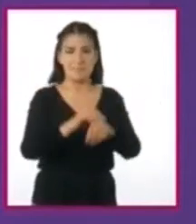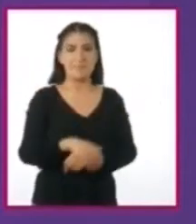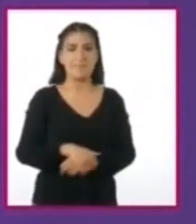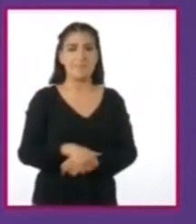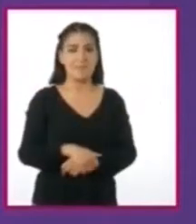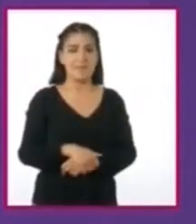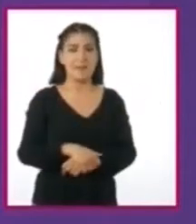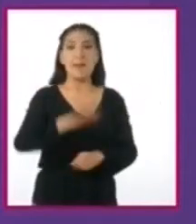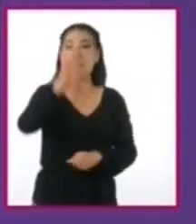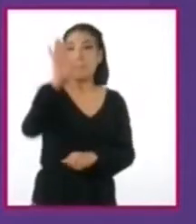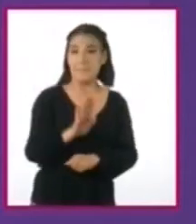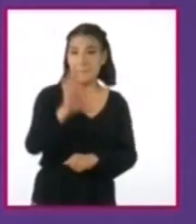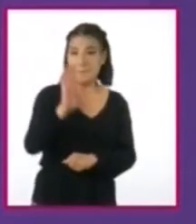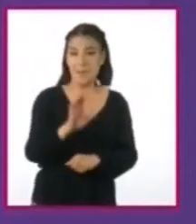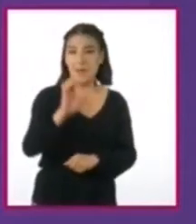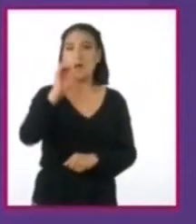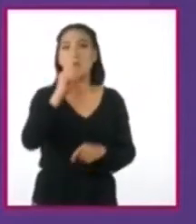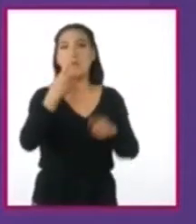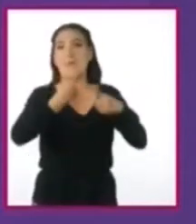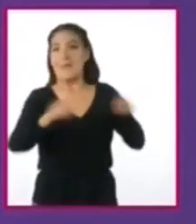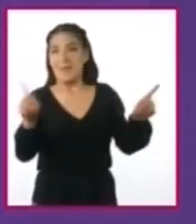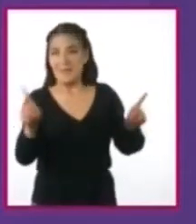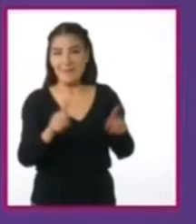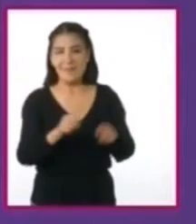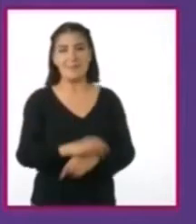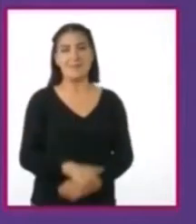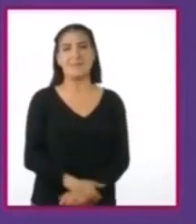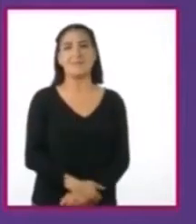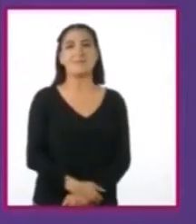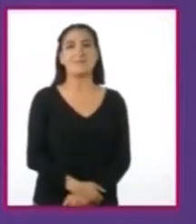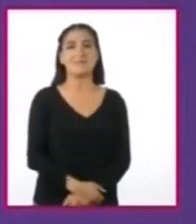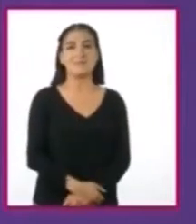¿Congruente, semejante o diferente?